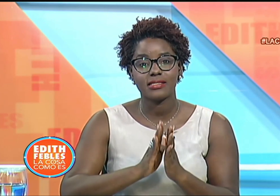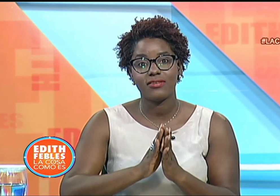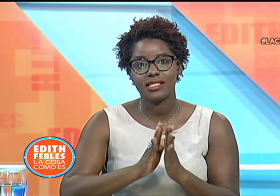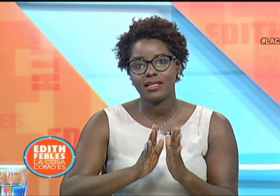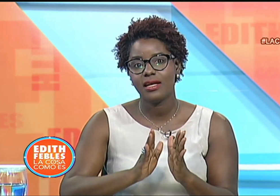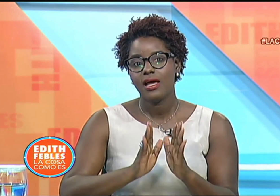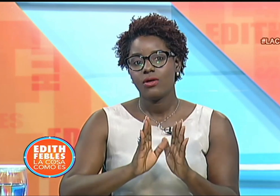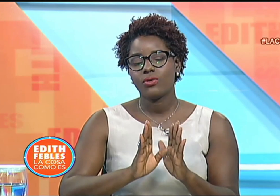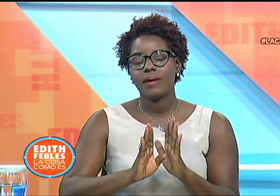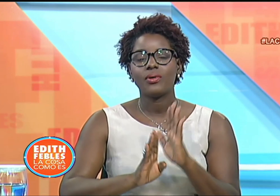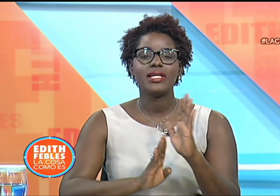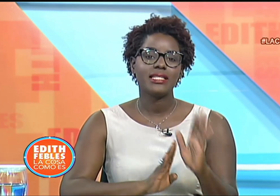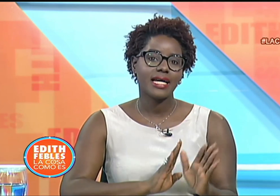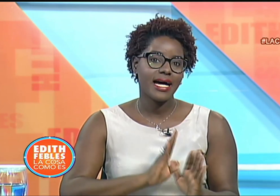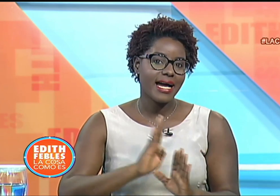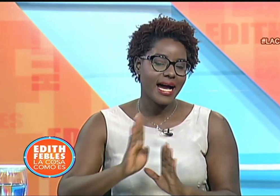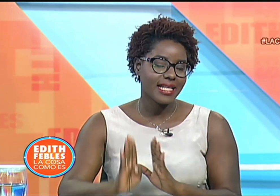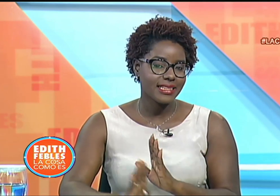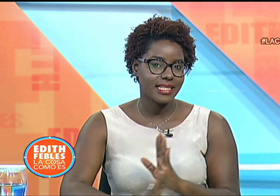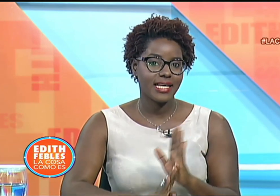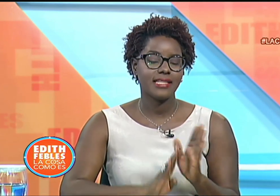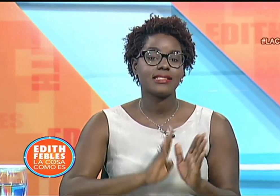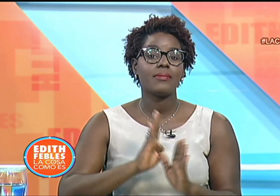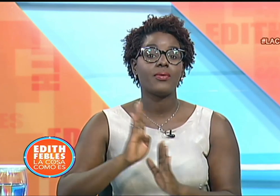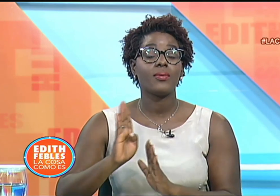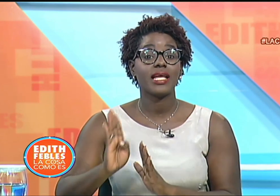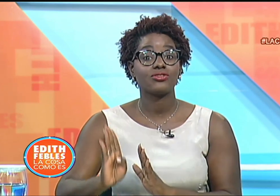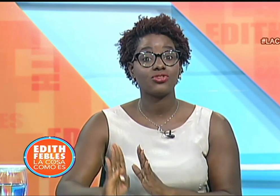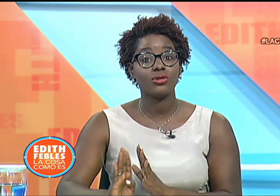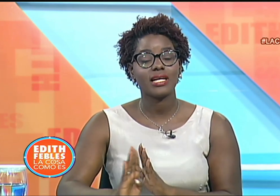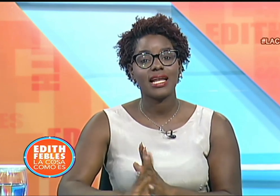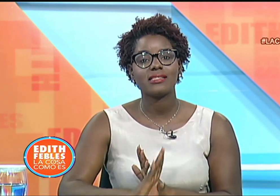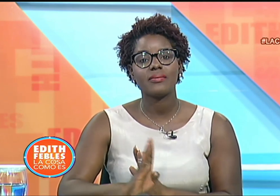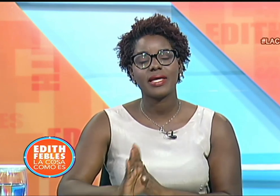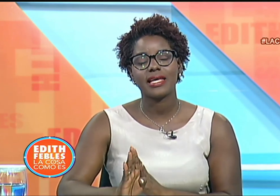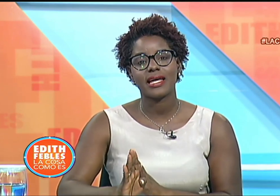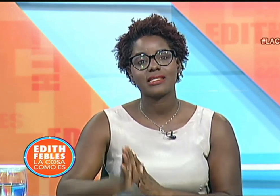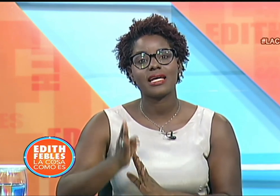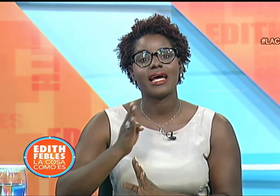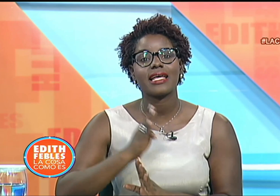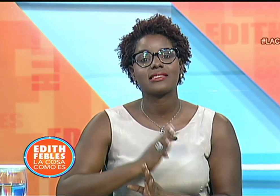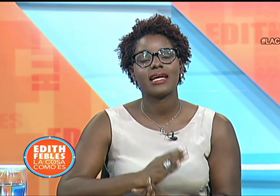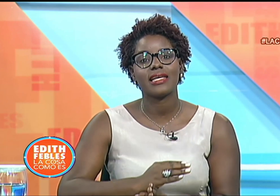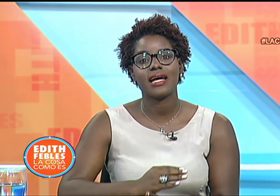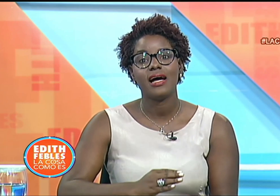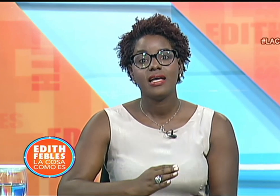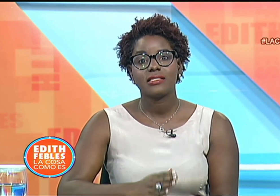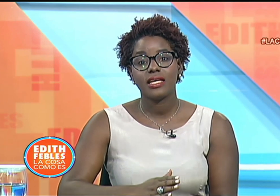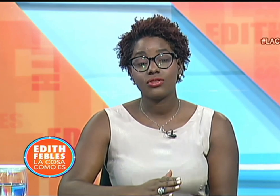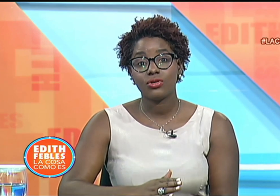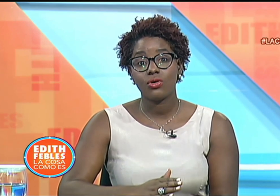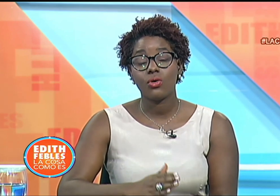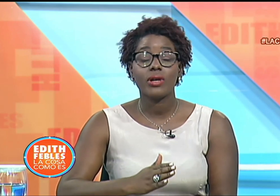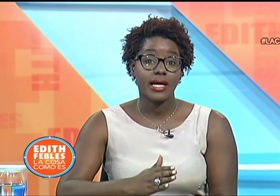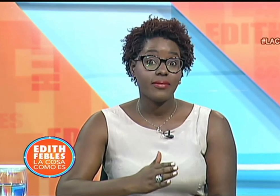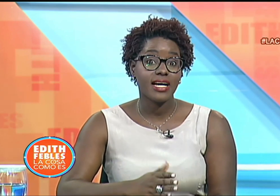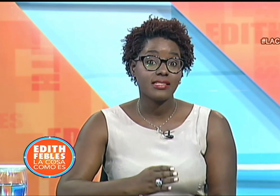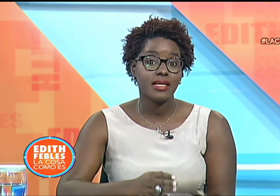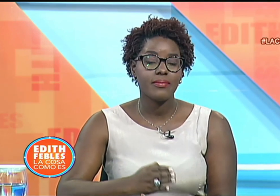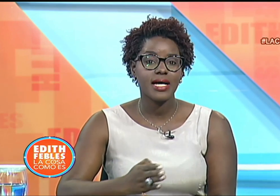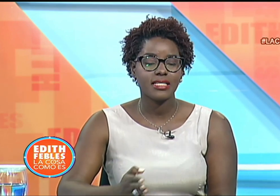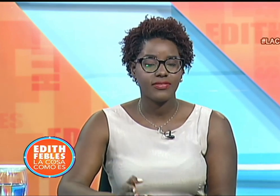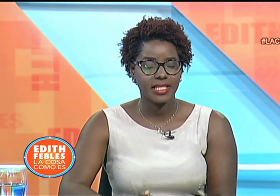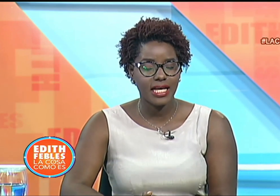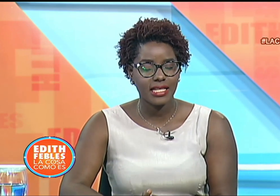poner, establecer una política ante esa población clase media, que es a la que estaría siendo o la que va a